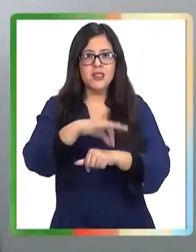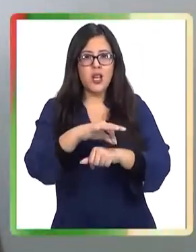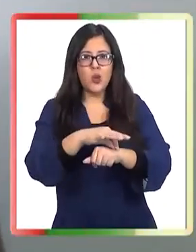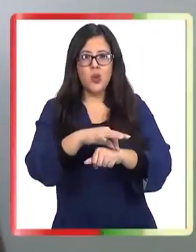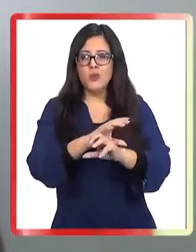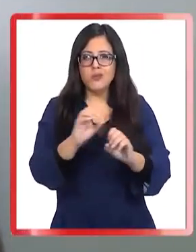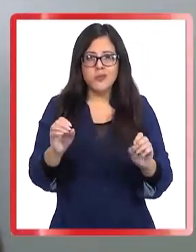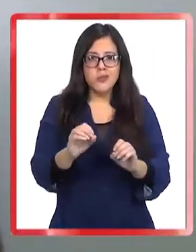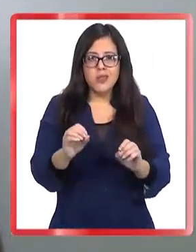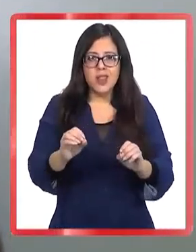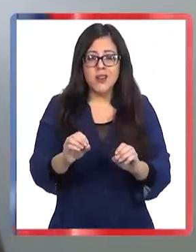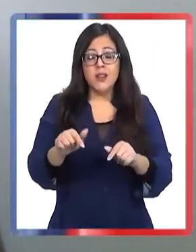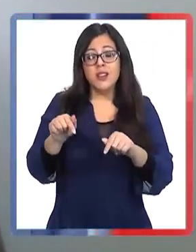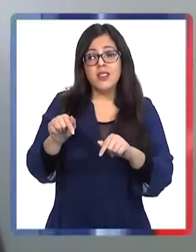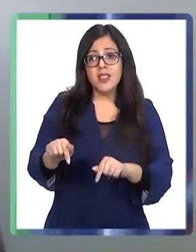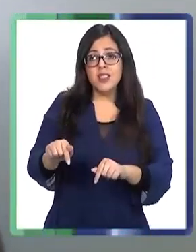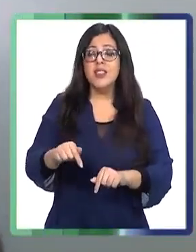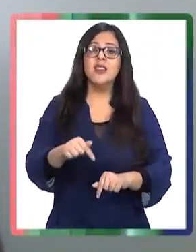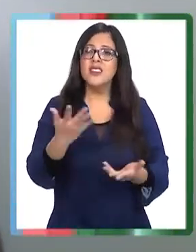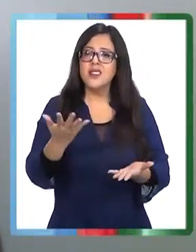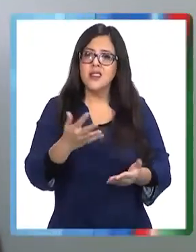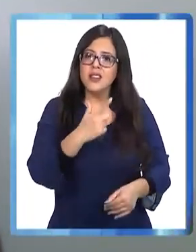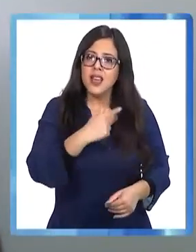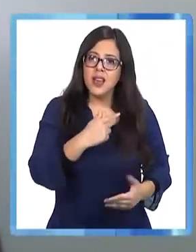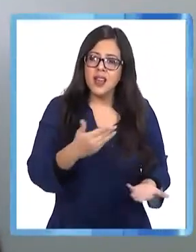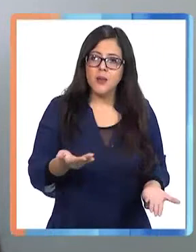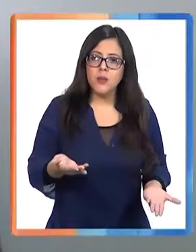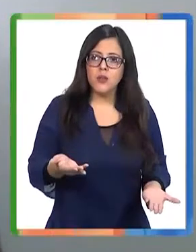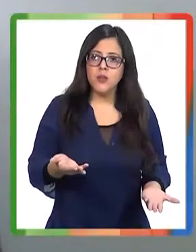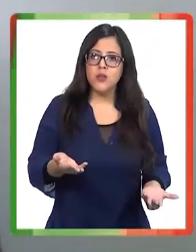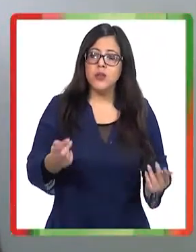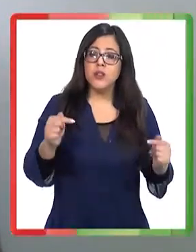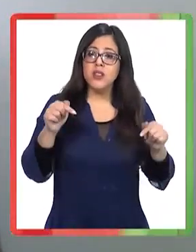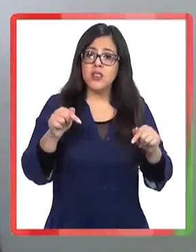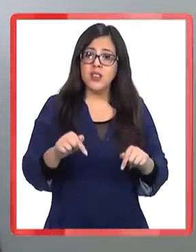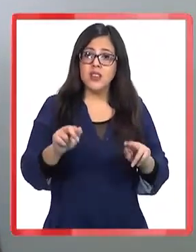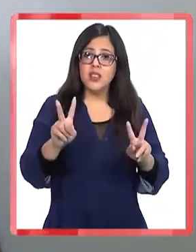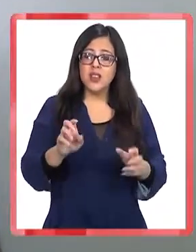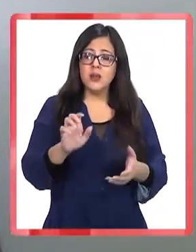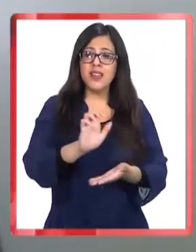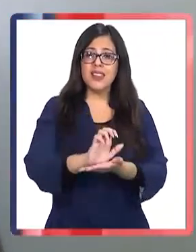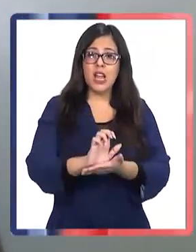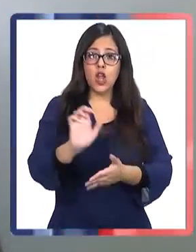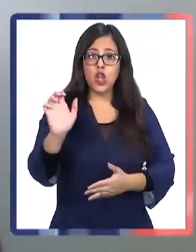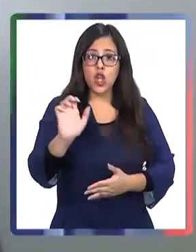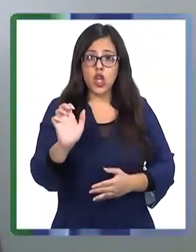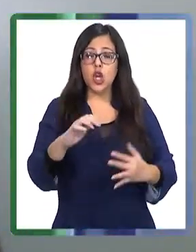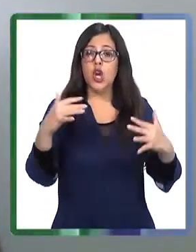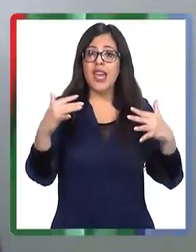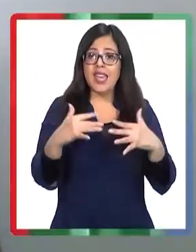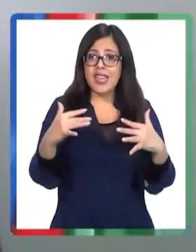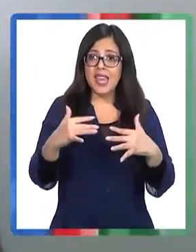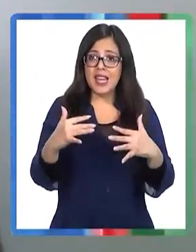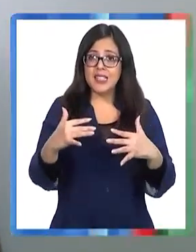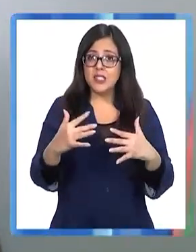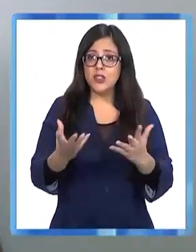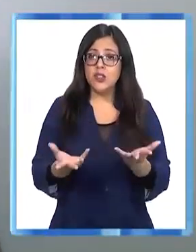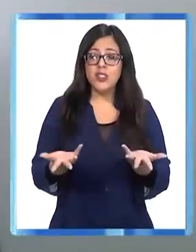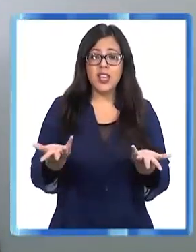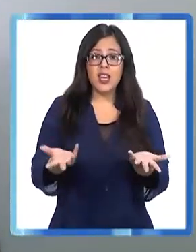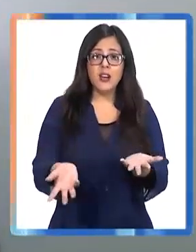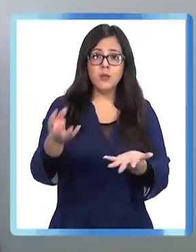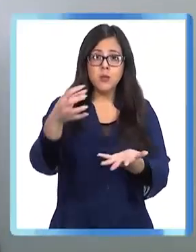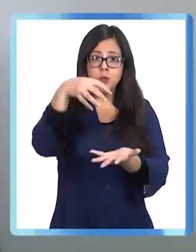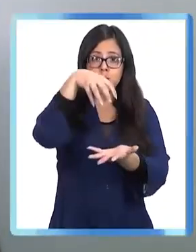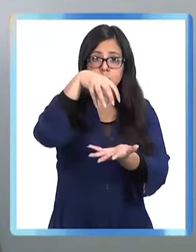salud, y esperaríamos o esperamos nosotros que durante el estado de excepción el ejército se instale